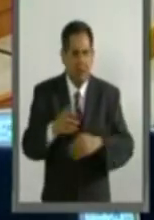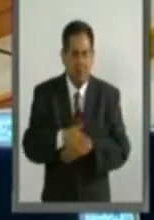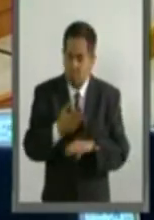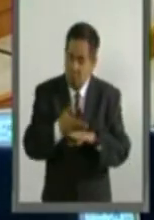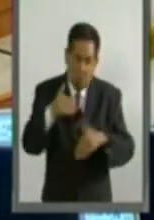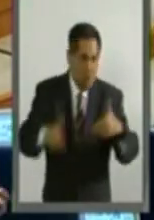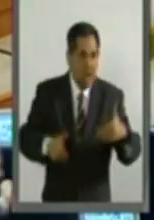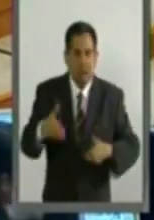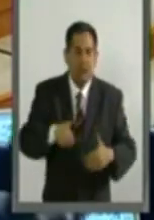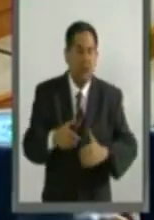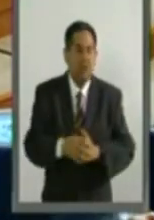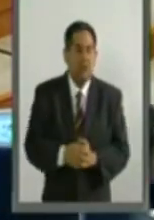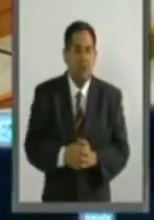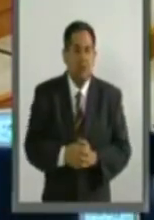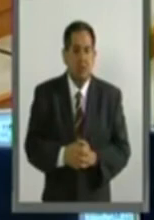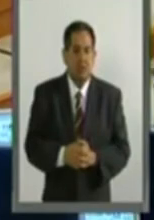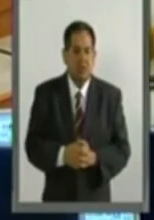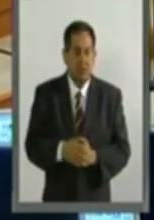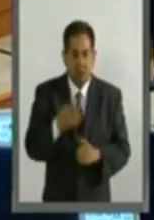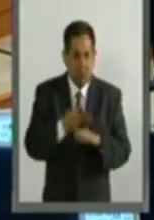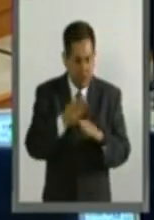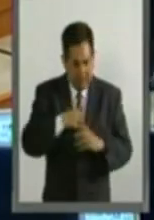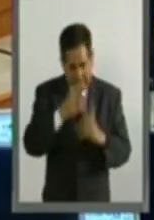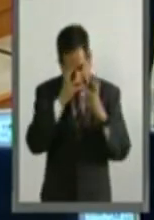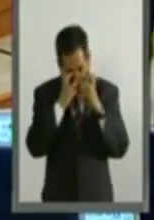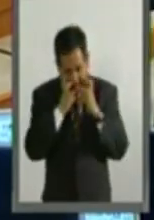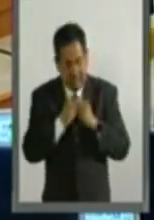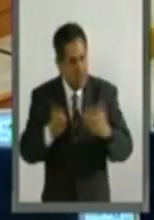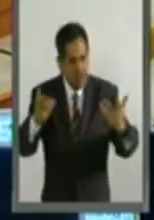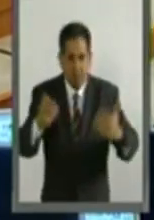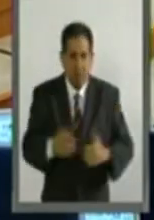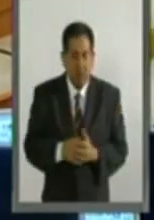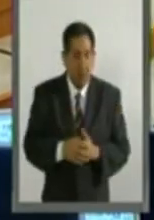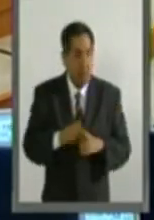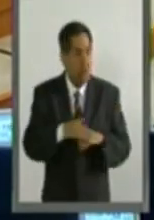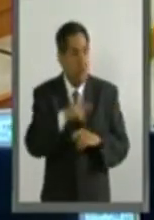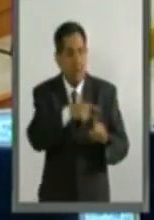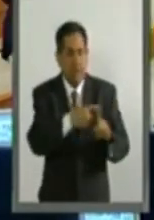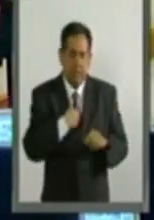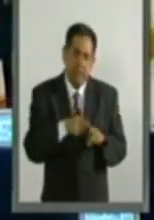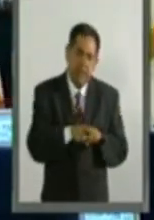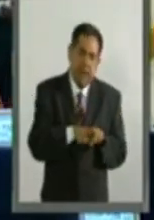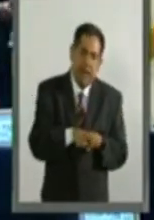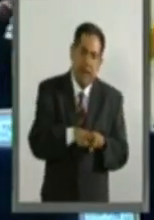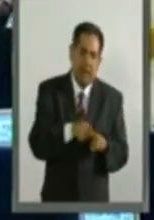estoy molesta. Y estoy triste porque Margarita es mi hermana.